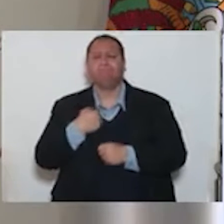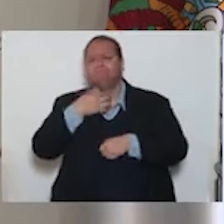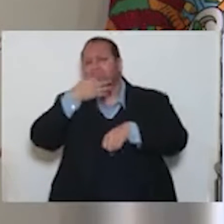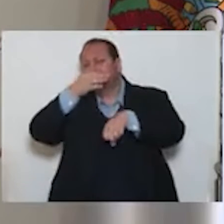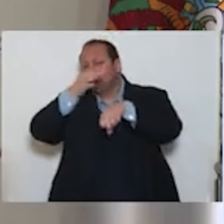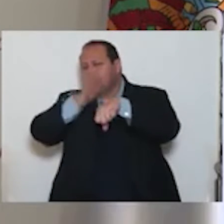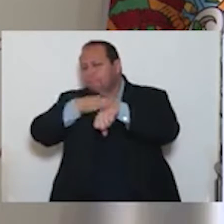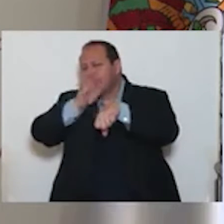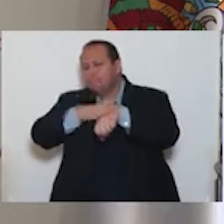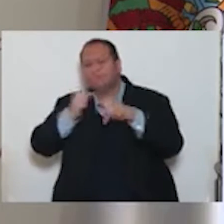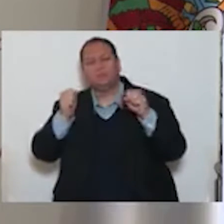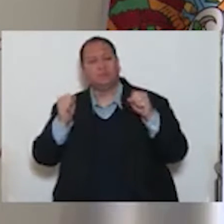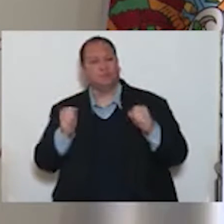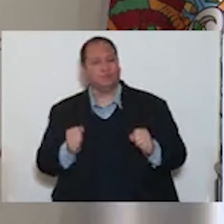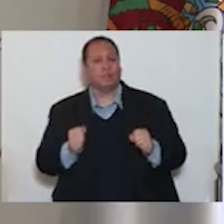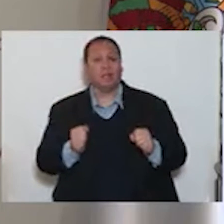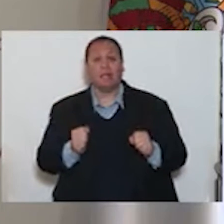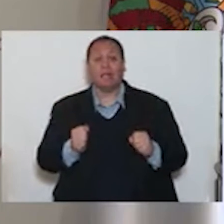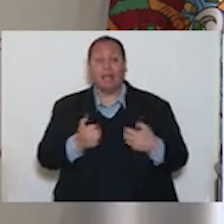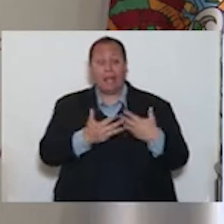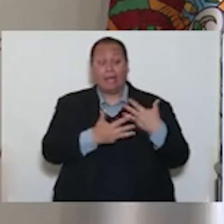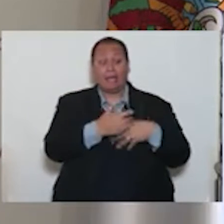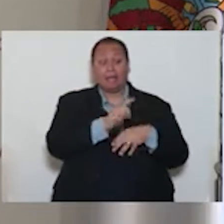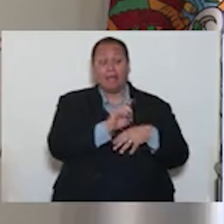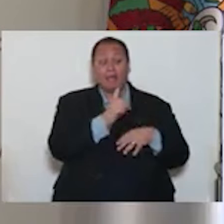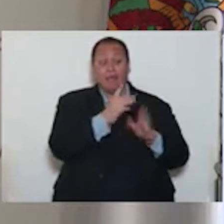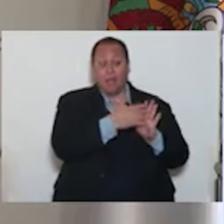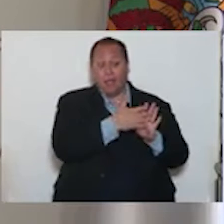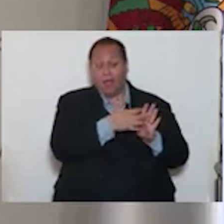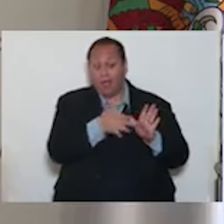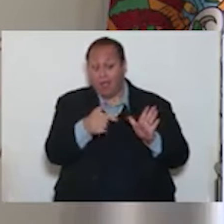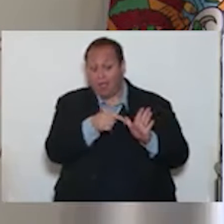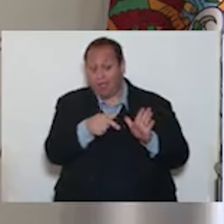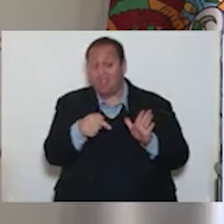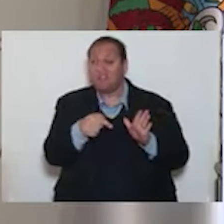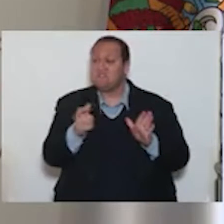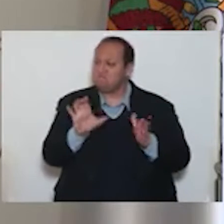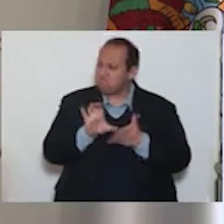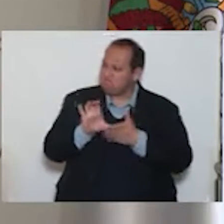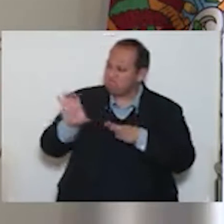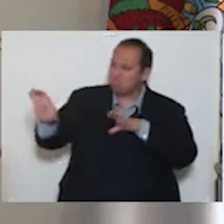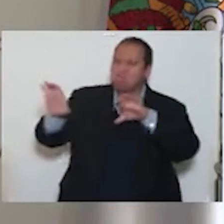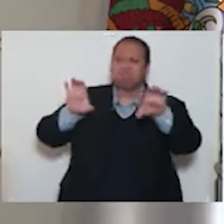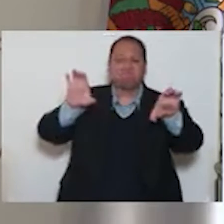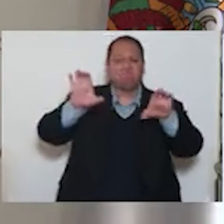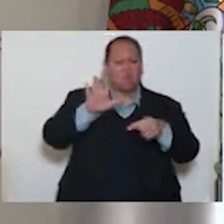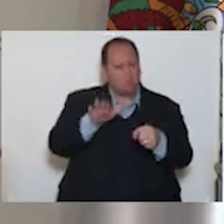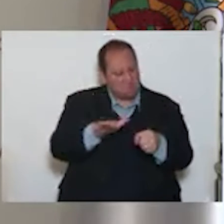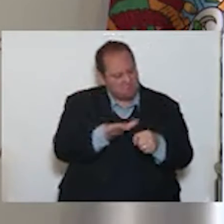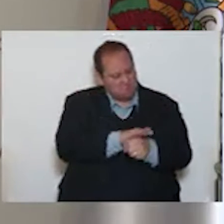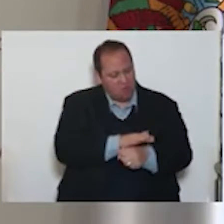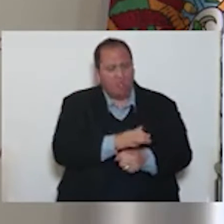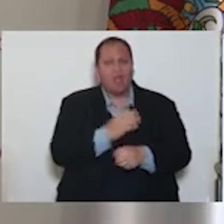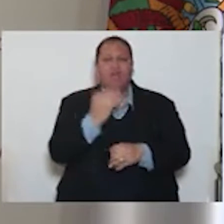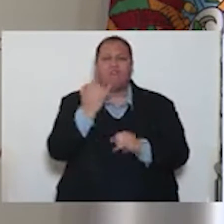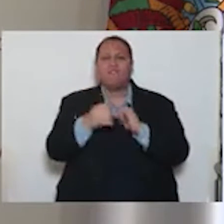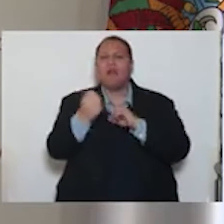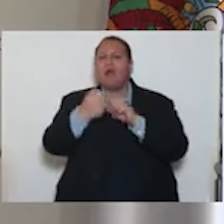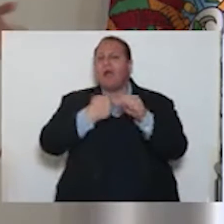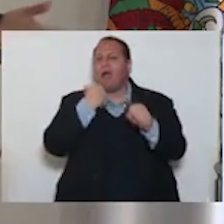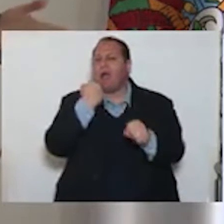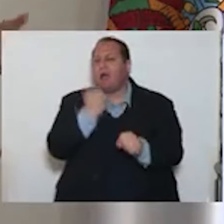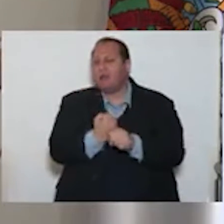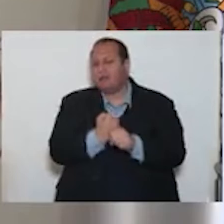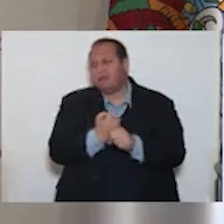dar la seguridad de que en la primera quincena de diciembre van a recibir el pago total de sus prestaciones de fin de año Bueno lo